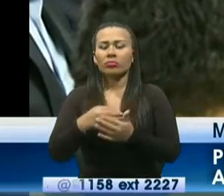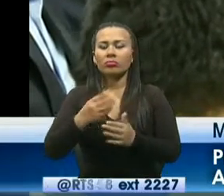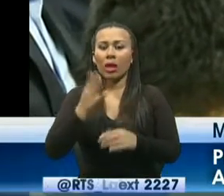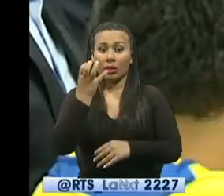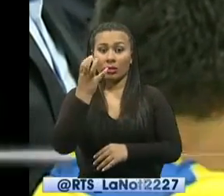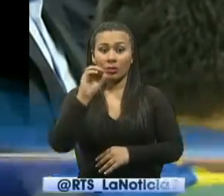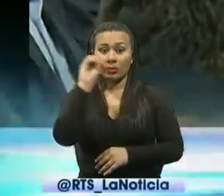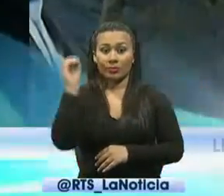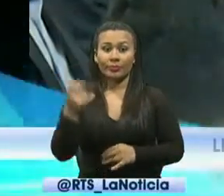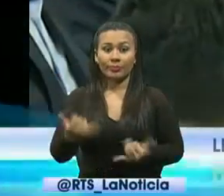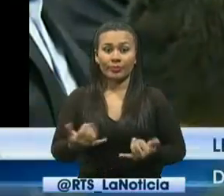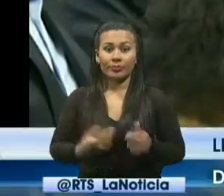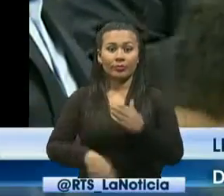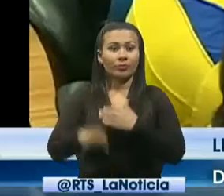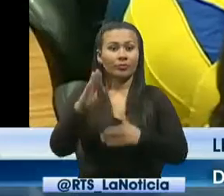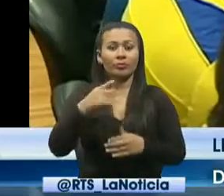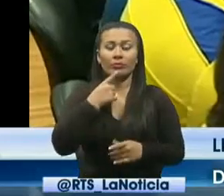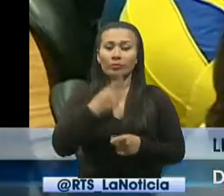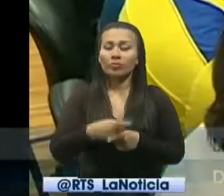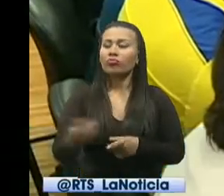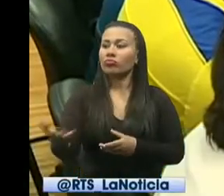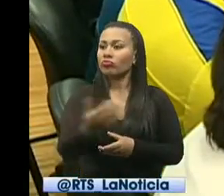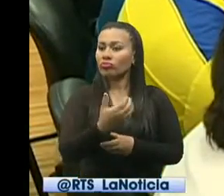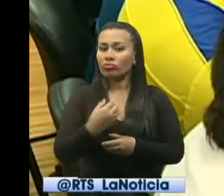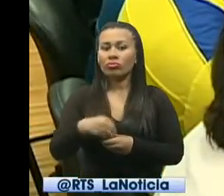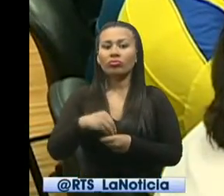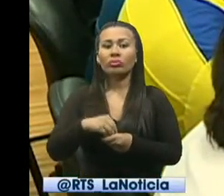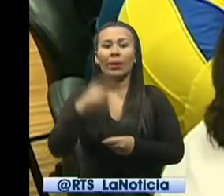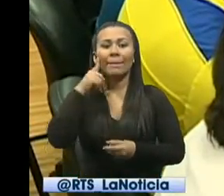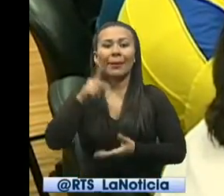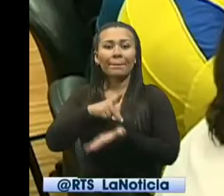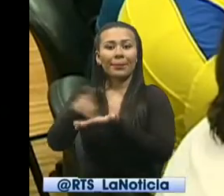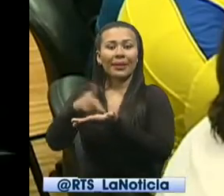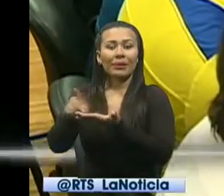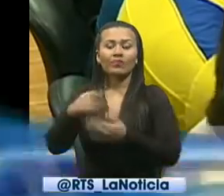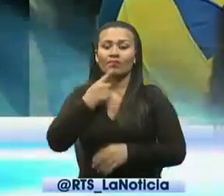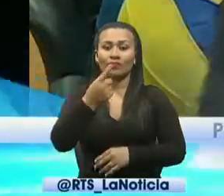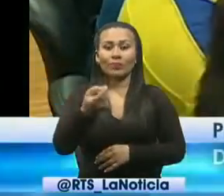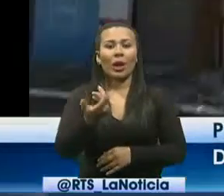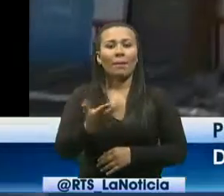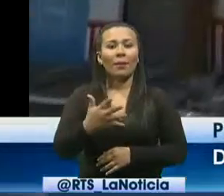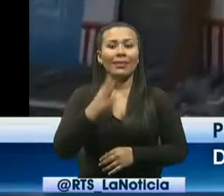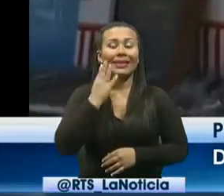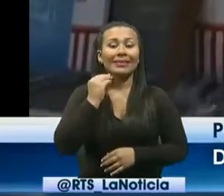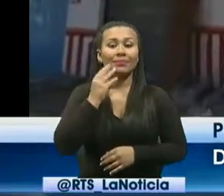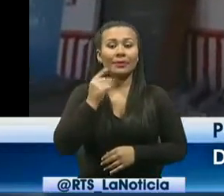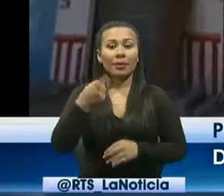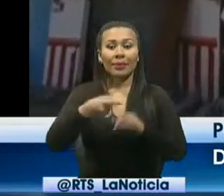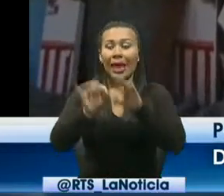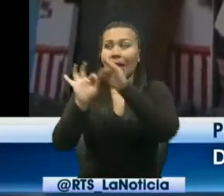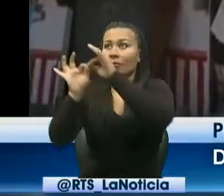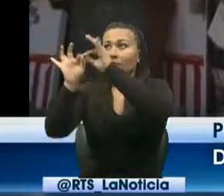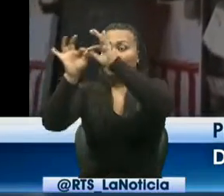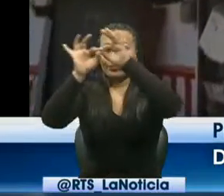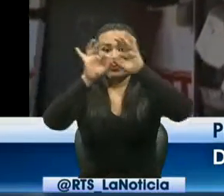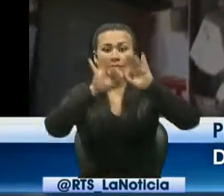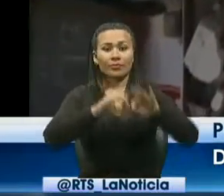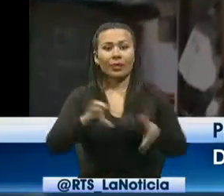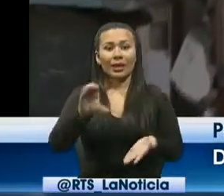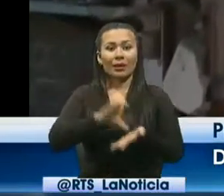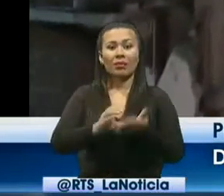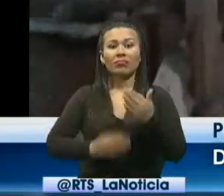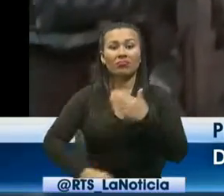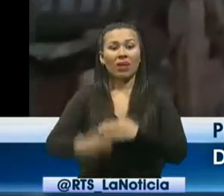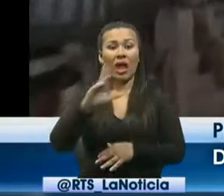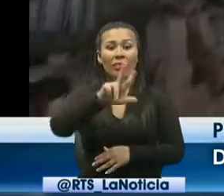año, tal como lo señala el proyecto de ley. Pero la preocupación radica en que los cálculos estimados por expertos para la reconstrucción de las ciudades superan